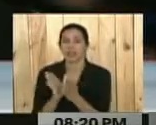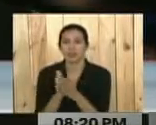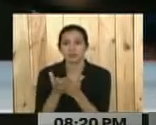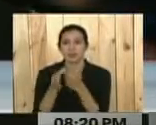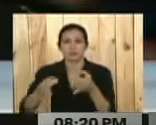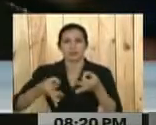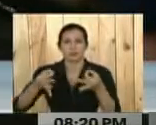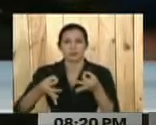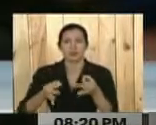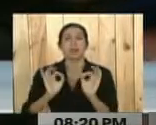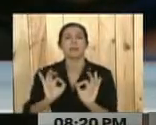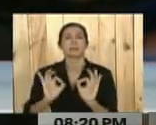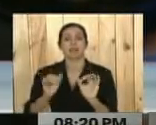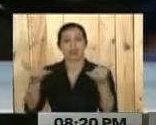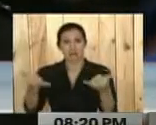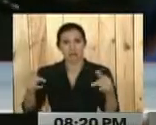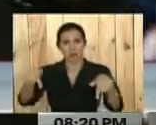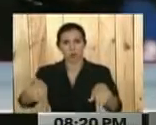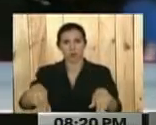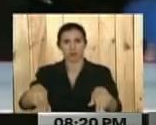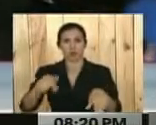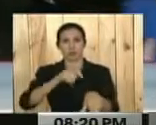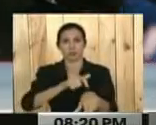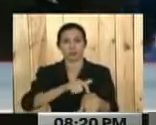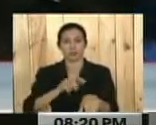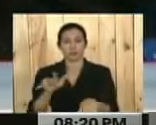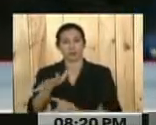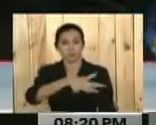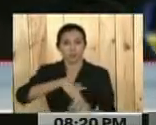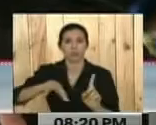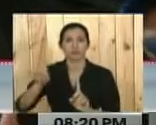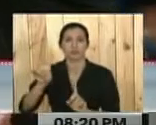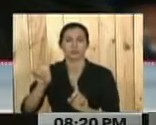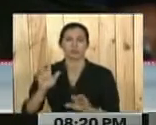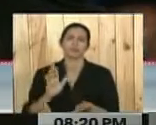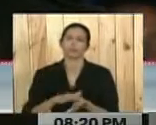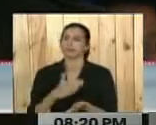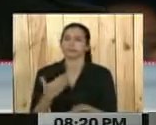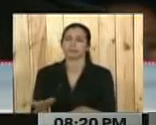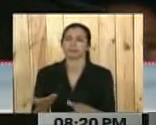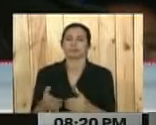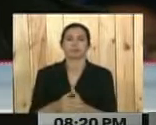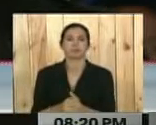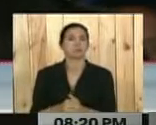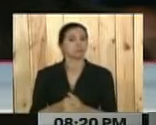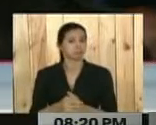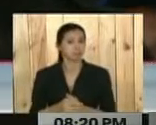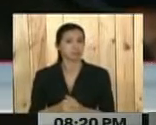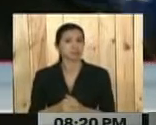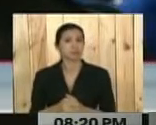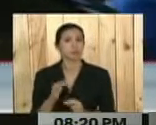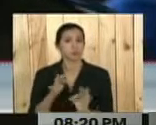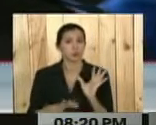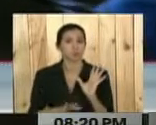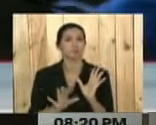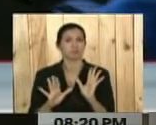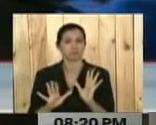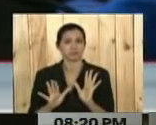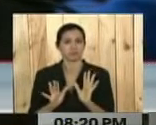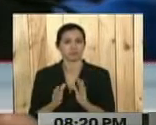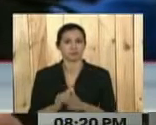pero puntualmente en este momento que vive nuestro país, donde felizmente hemos podido